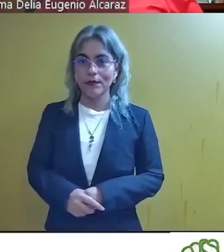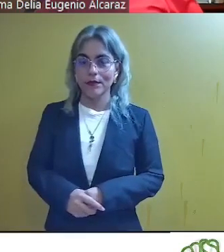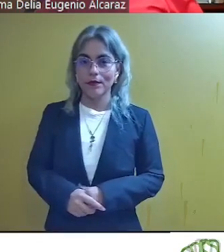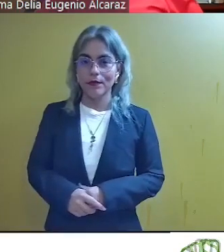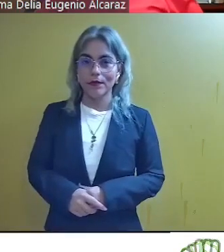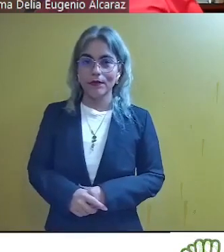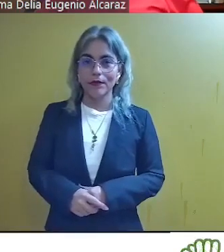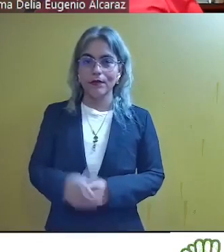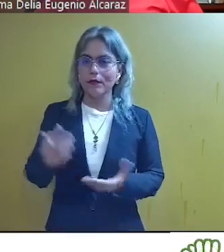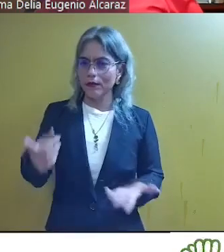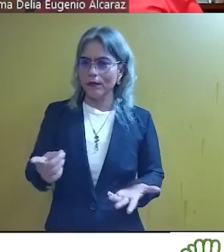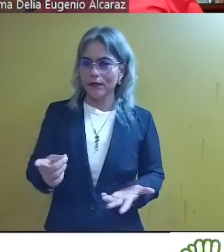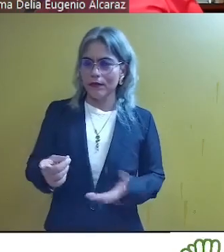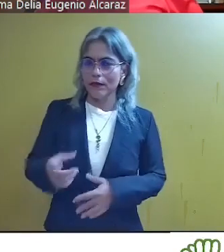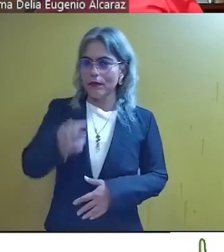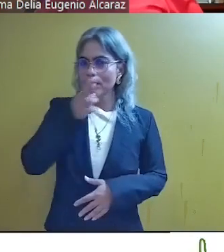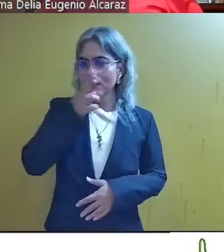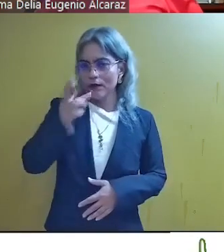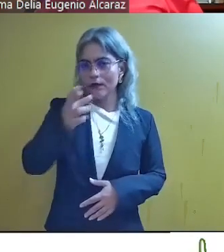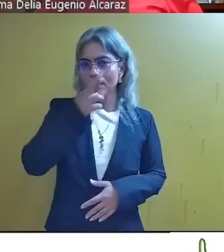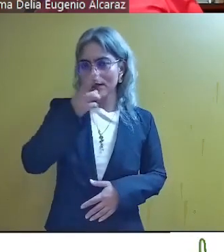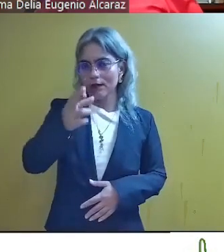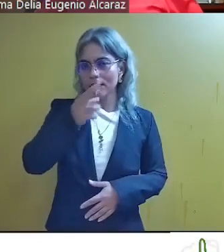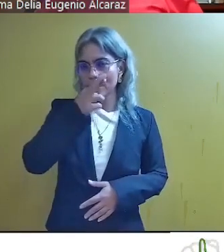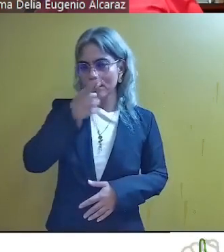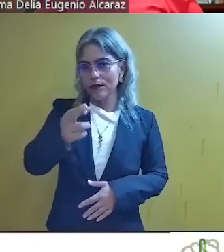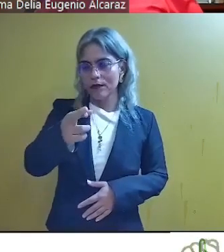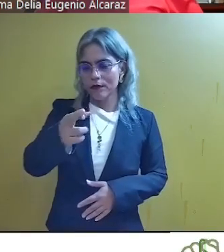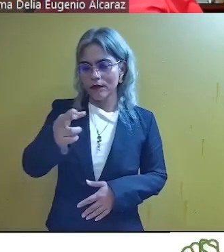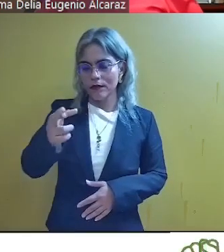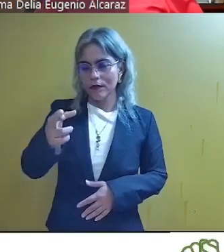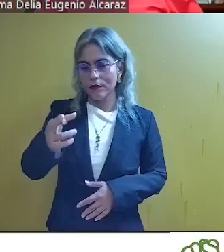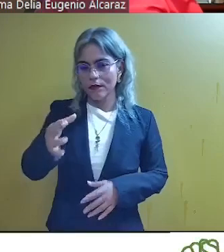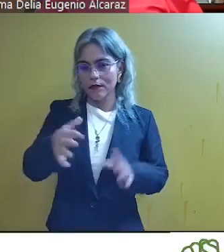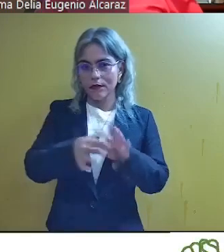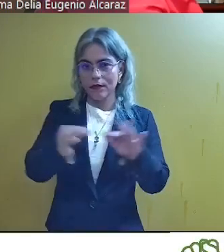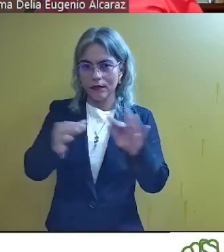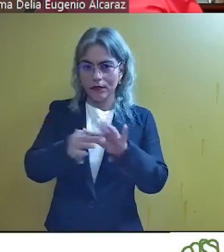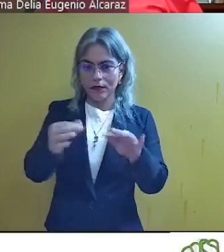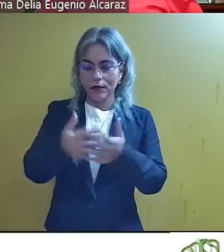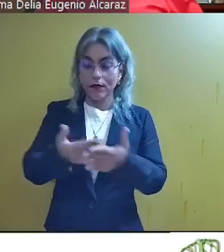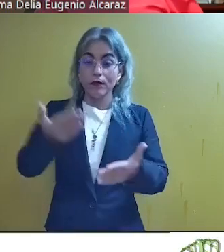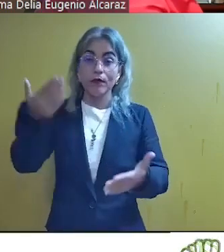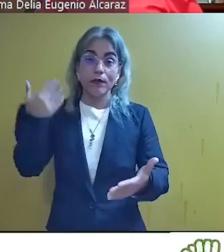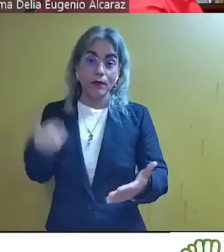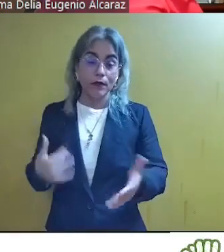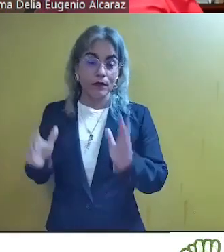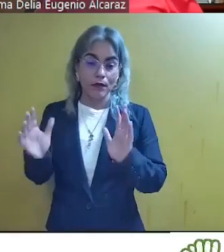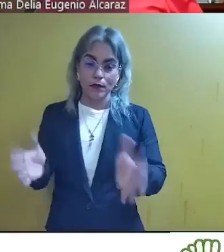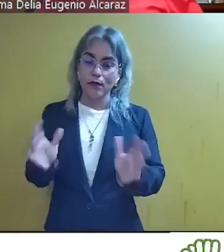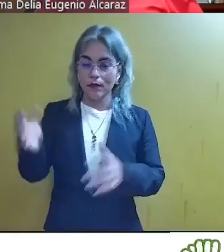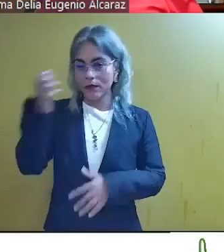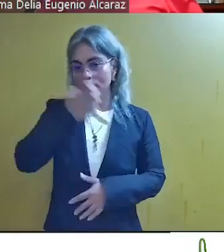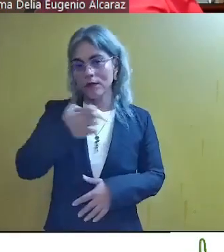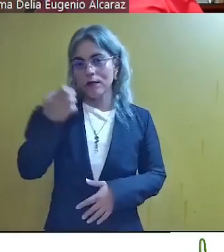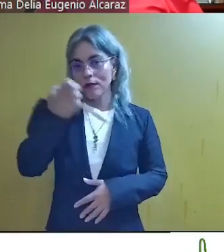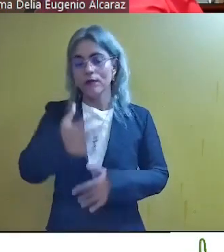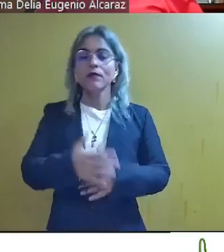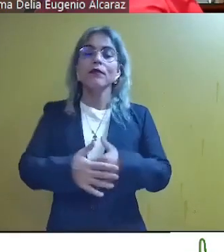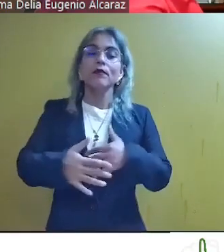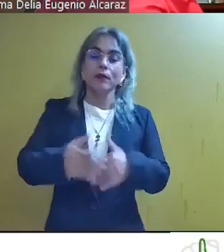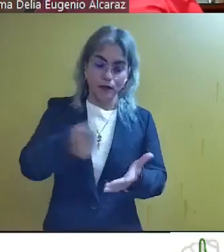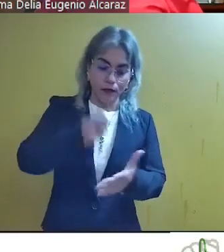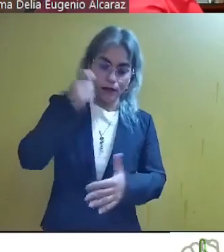con un dictamen que plasma lo que técnicamente en principio debió analizarse, sin que pueda considerarse entonces el dictamen por su